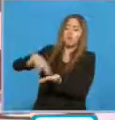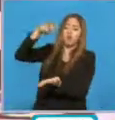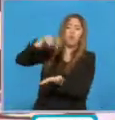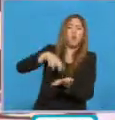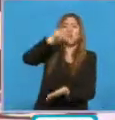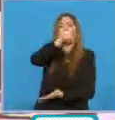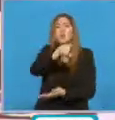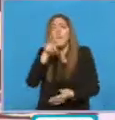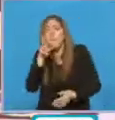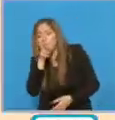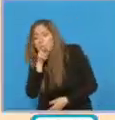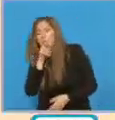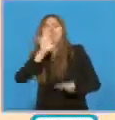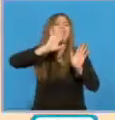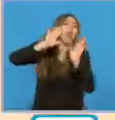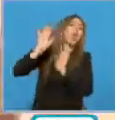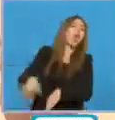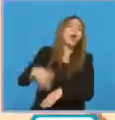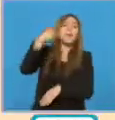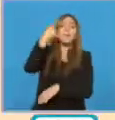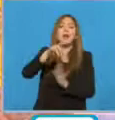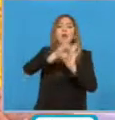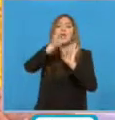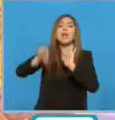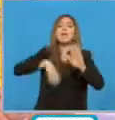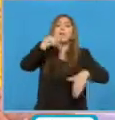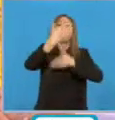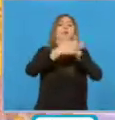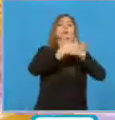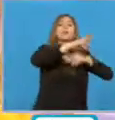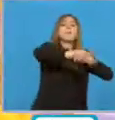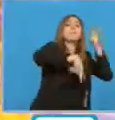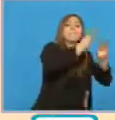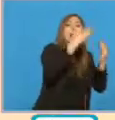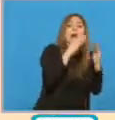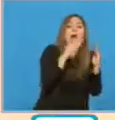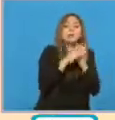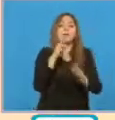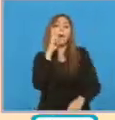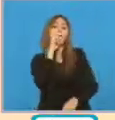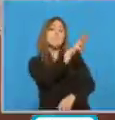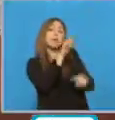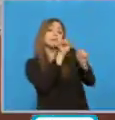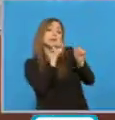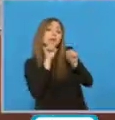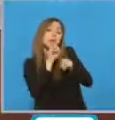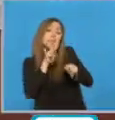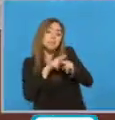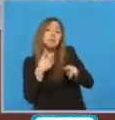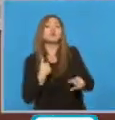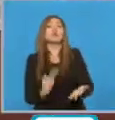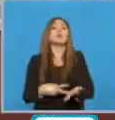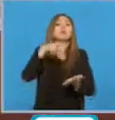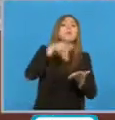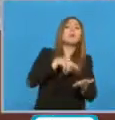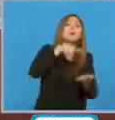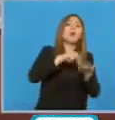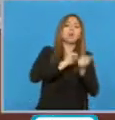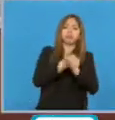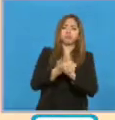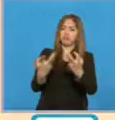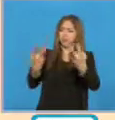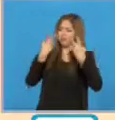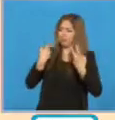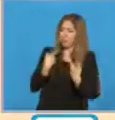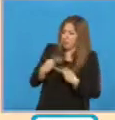es importante, pero tienes que pensar que puede ir a otra casa y brincar en los sillones. Entonces Claro. el niño va a decir, Pues sí. ¿y por qué me regañan ahora? Si en mi casa